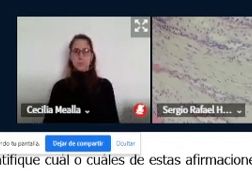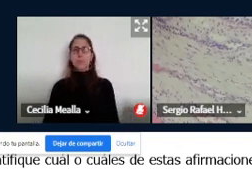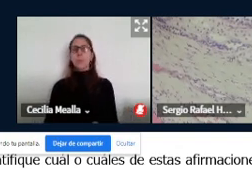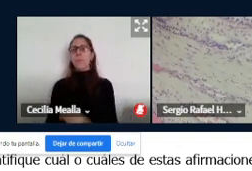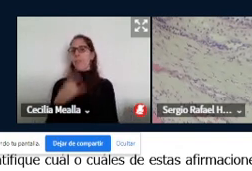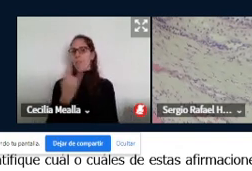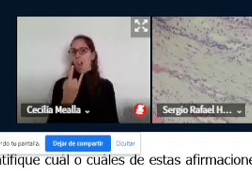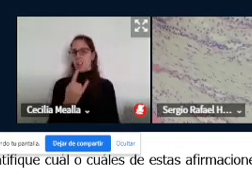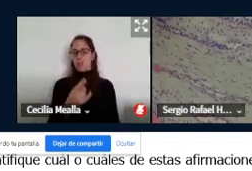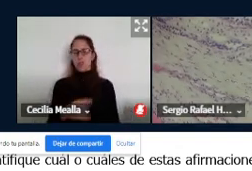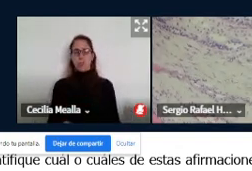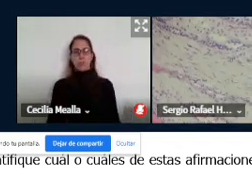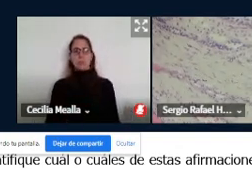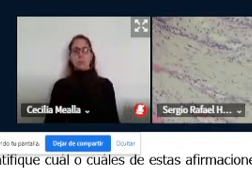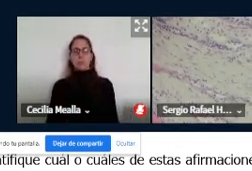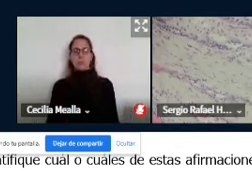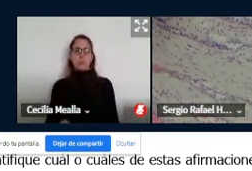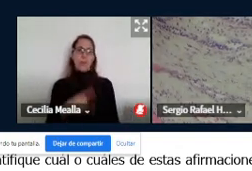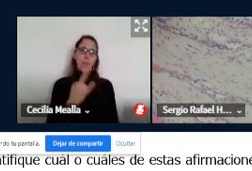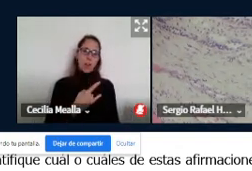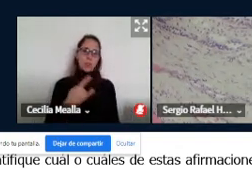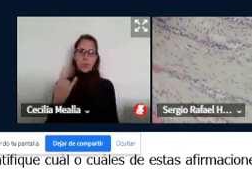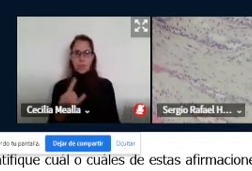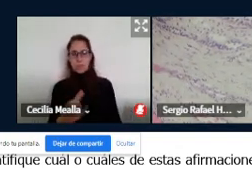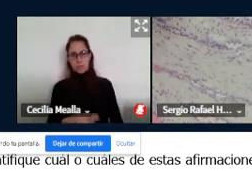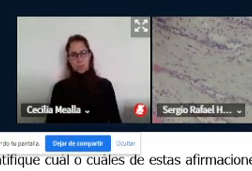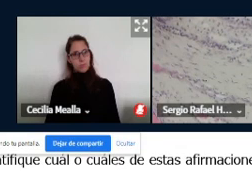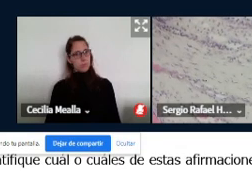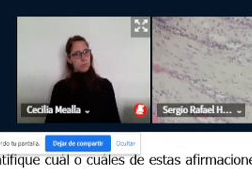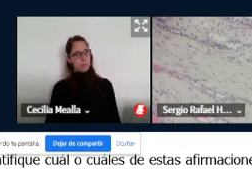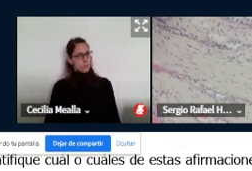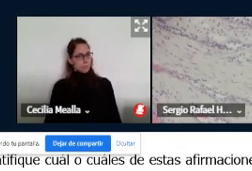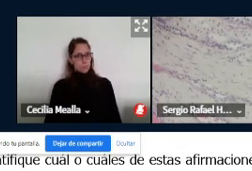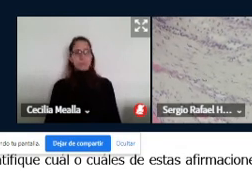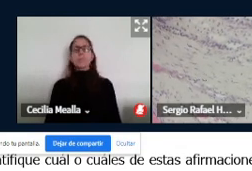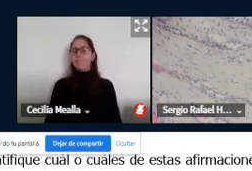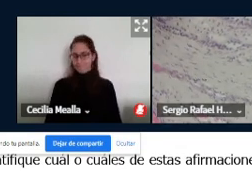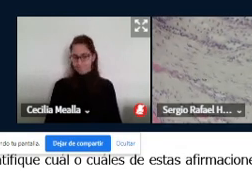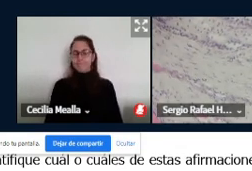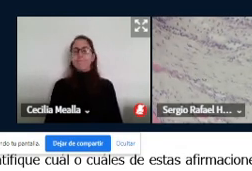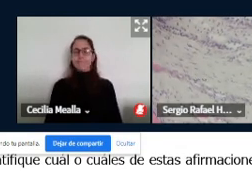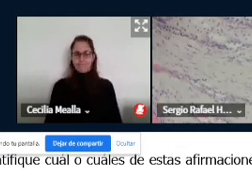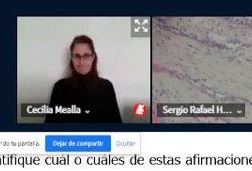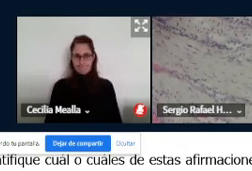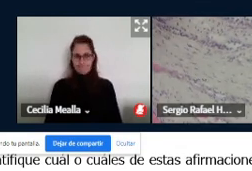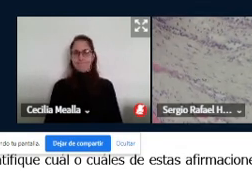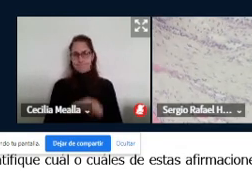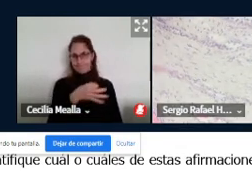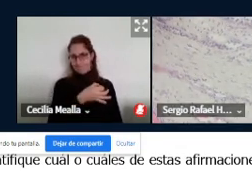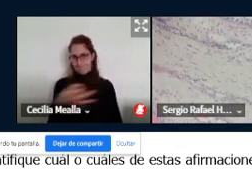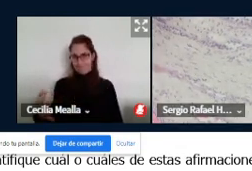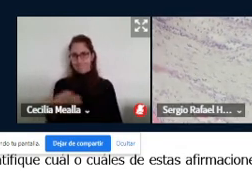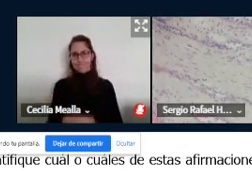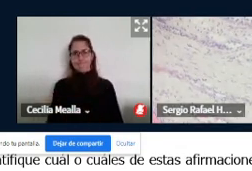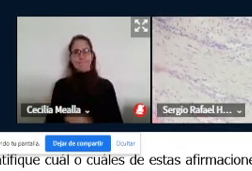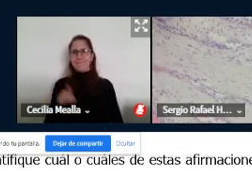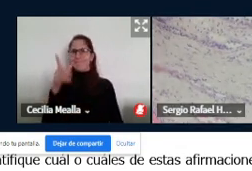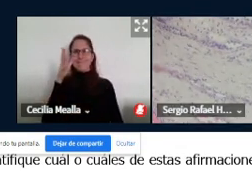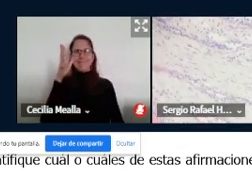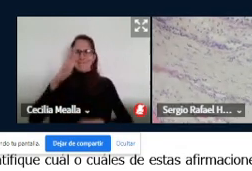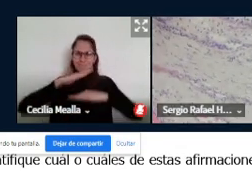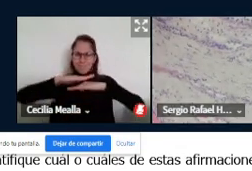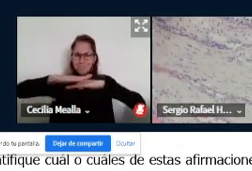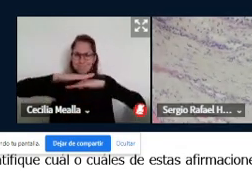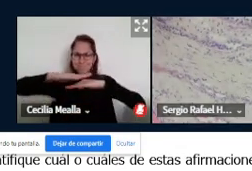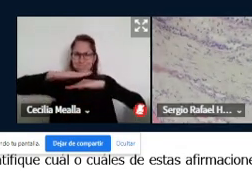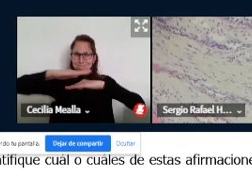Sofía dice falso, Valentina dice falso, Bien, Ariel tal dice cual. falso. Tiene muchas capas